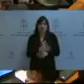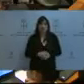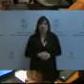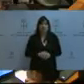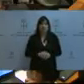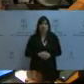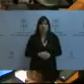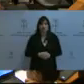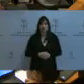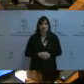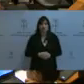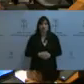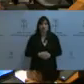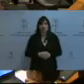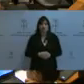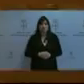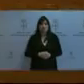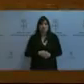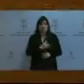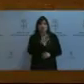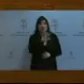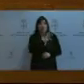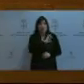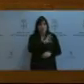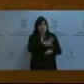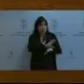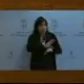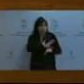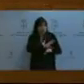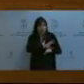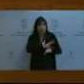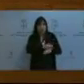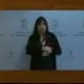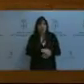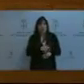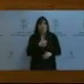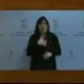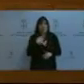señor consejero, yo creo que sí que es un éxito